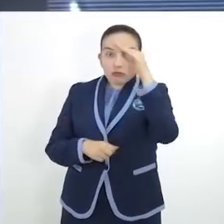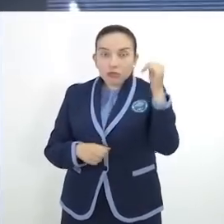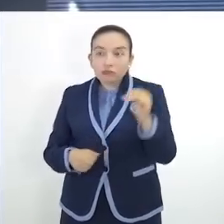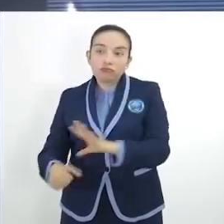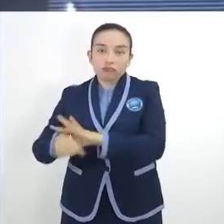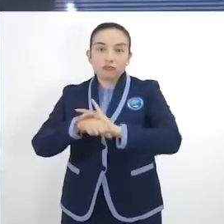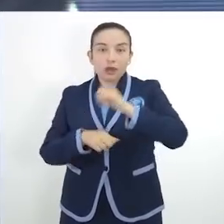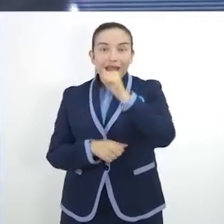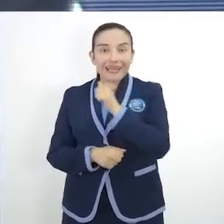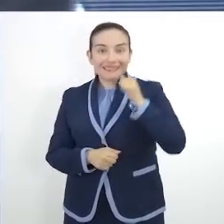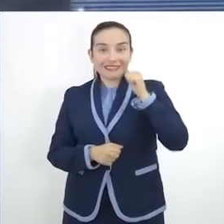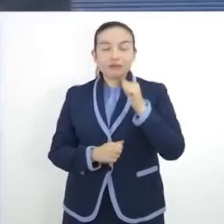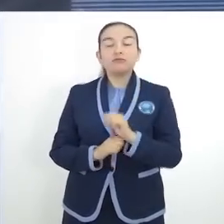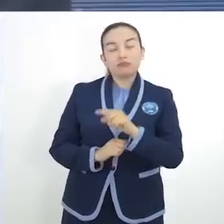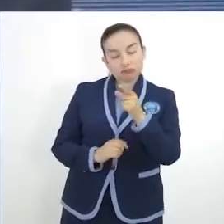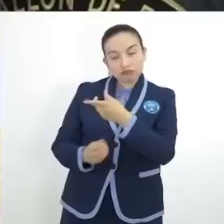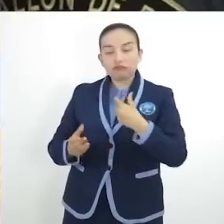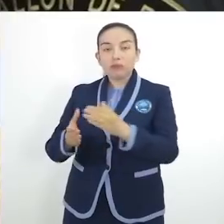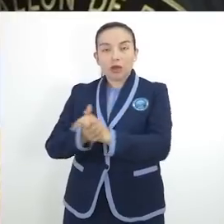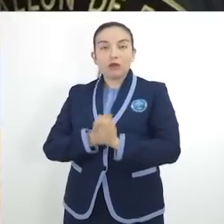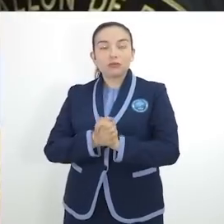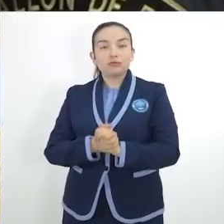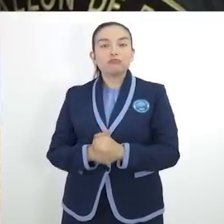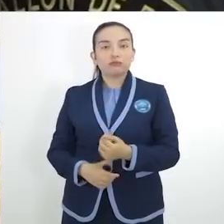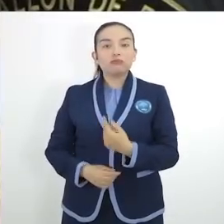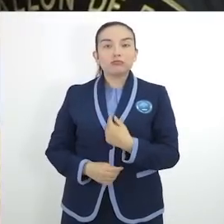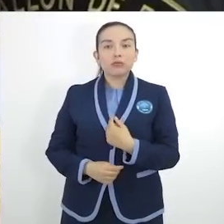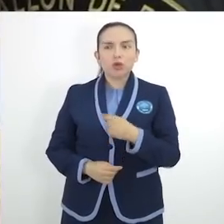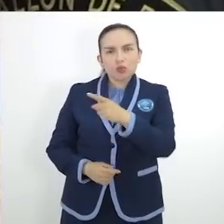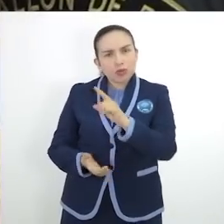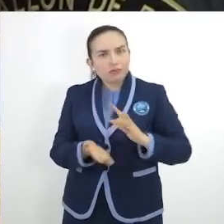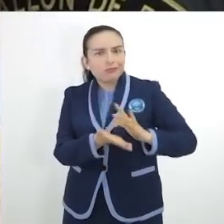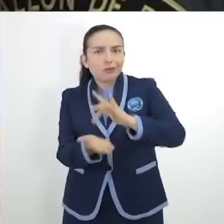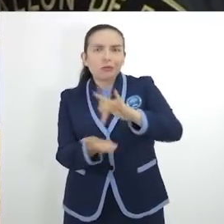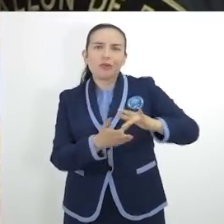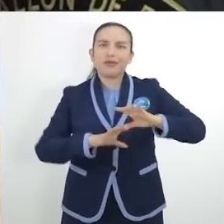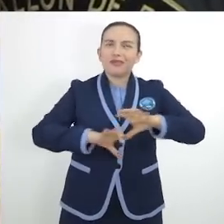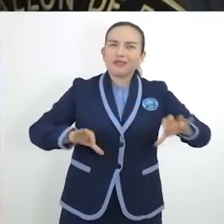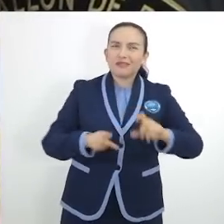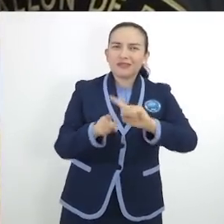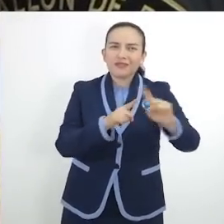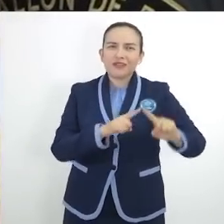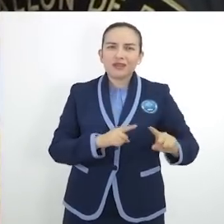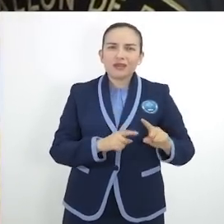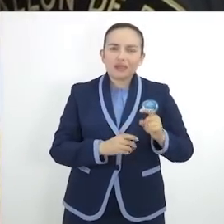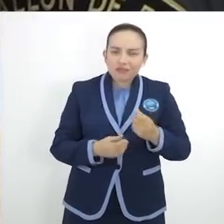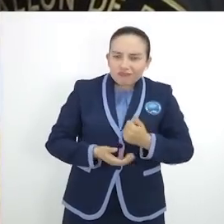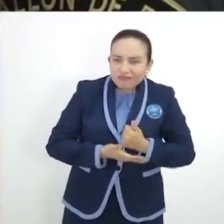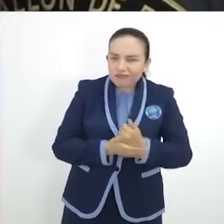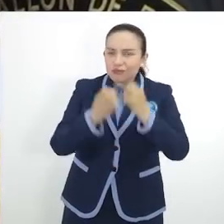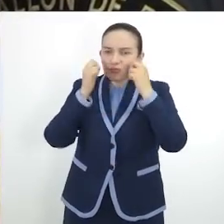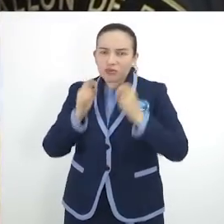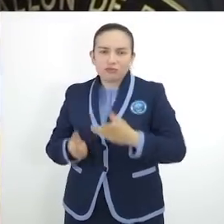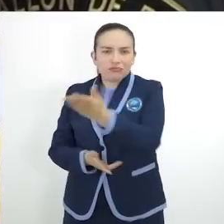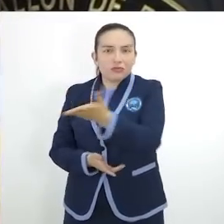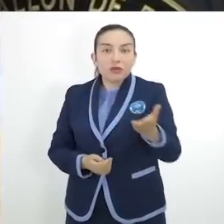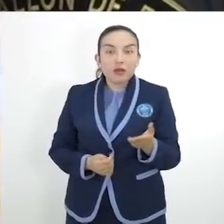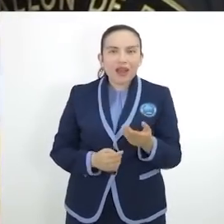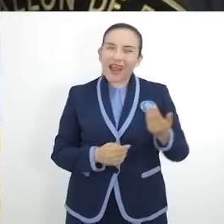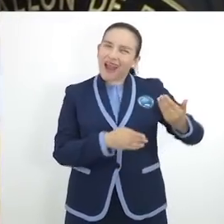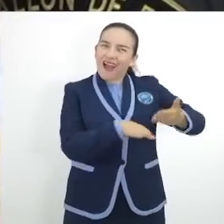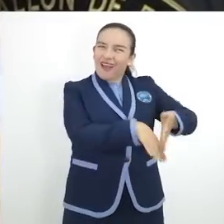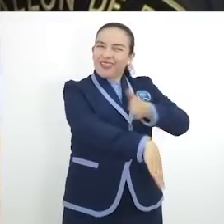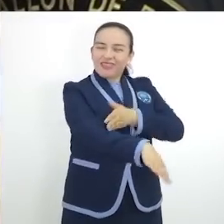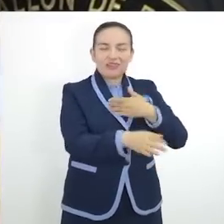doctora Ángela, son amigos del Ejército, quienes participan de estas actividades humanitarias, como lo estábamos anunciando hace